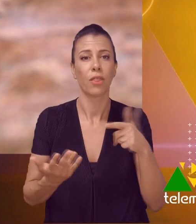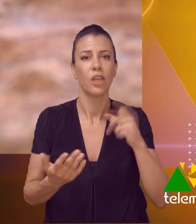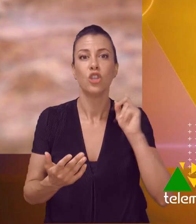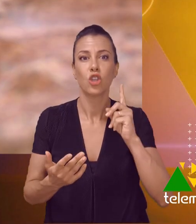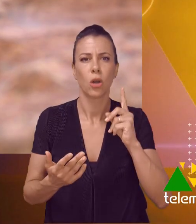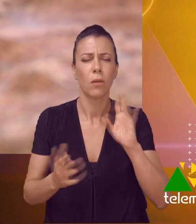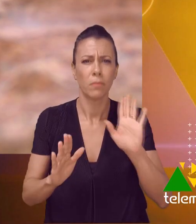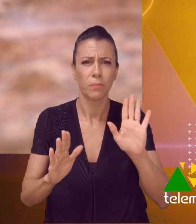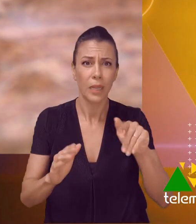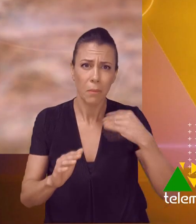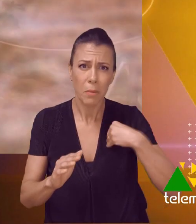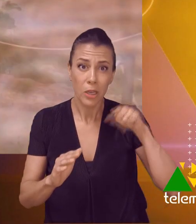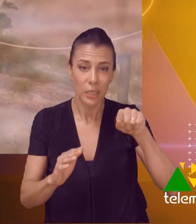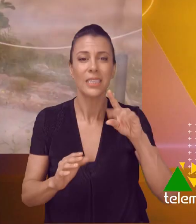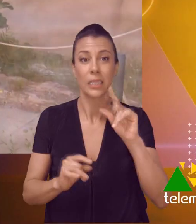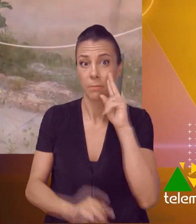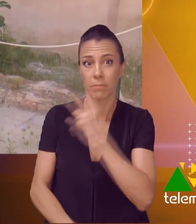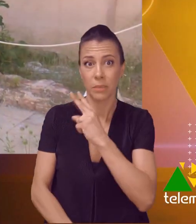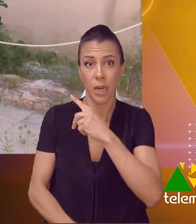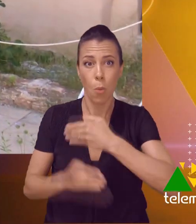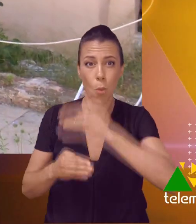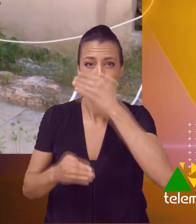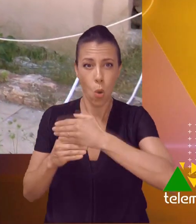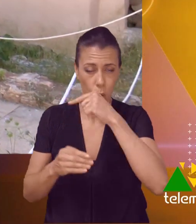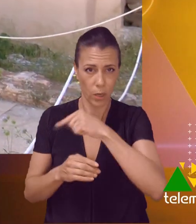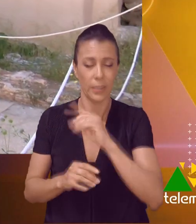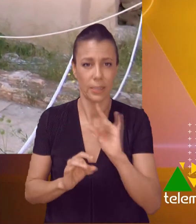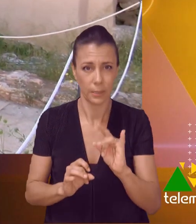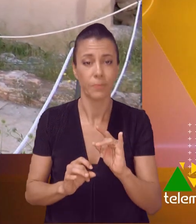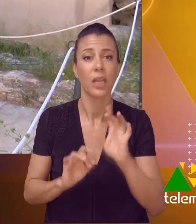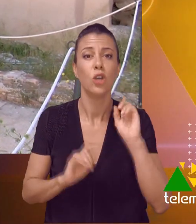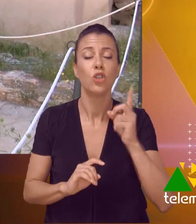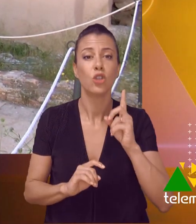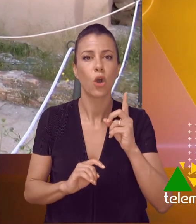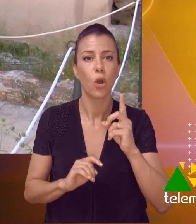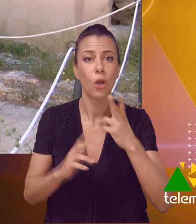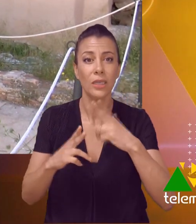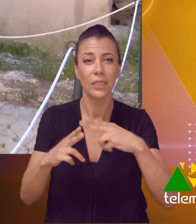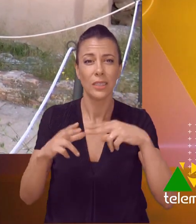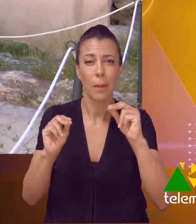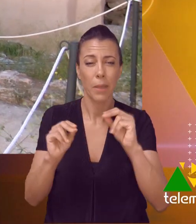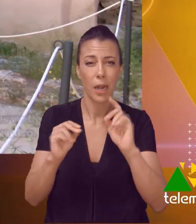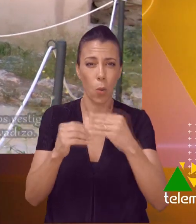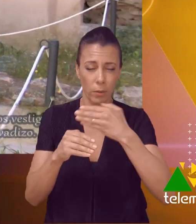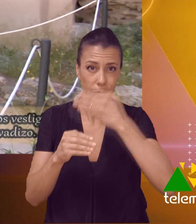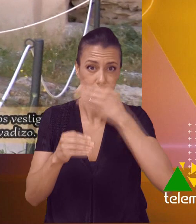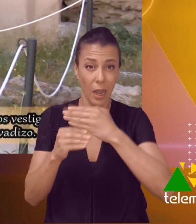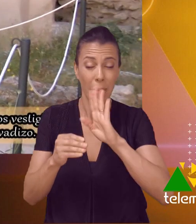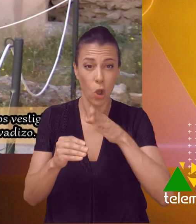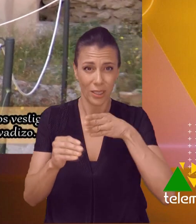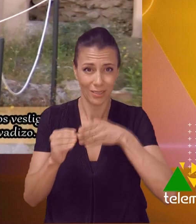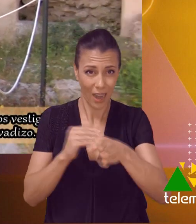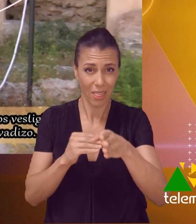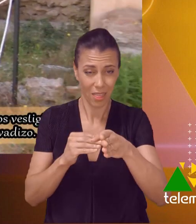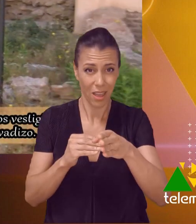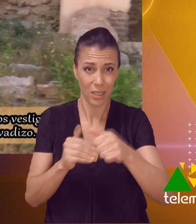entrar, que son este muro que tenemos aquí a todo lo largo, solamente termina en ángulo recto, la entrada es por allí, y